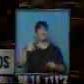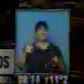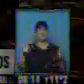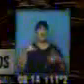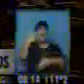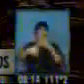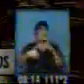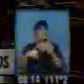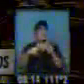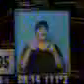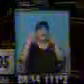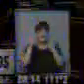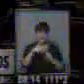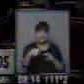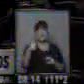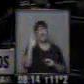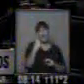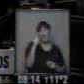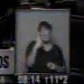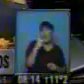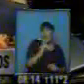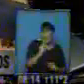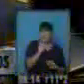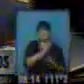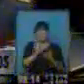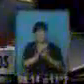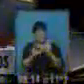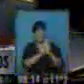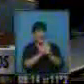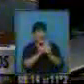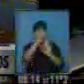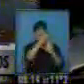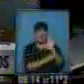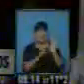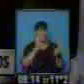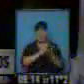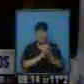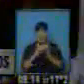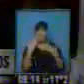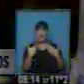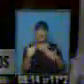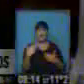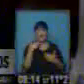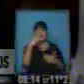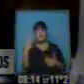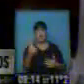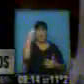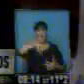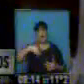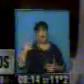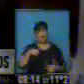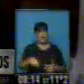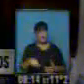de 1 o 2 meses podamos tener finalmente la ley, una nueva ley, un nuevo régimen de adopción en la Argentina. Creemos que podemos